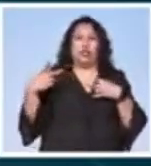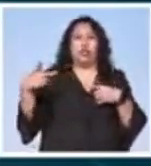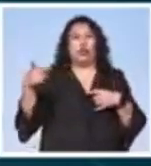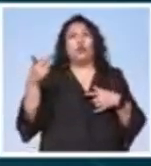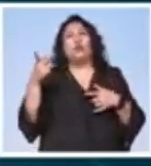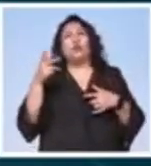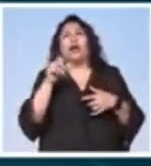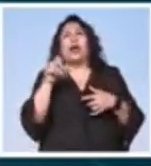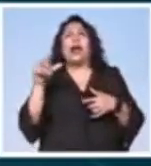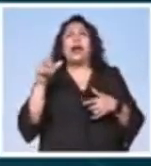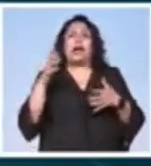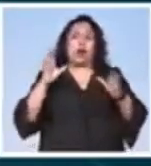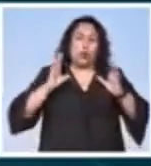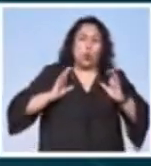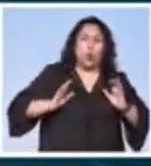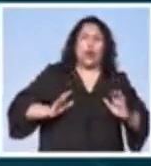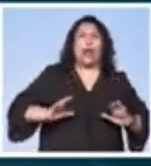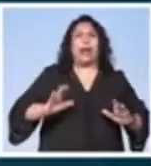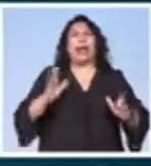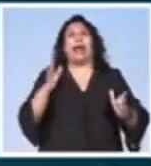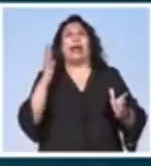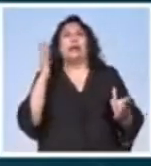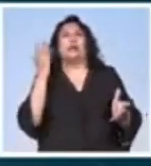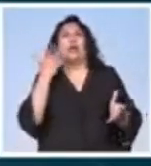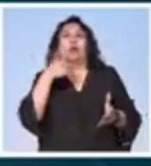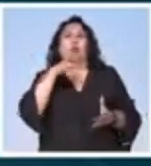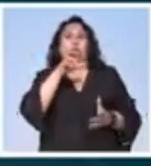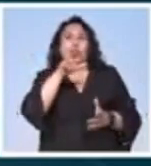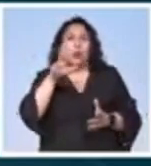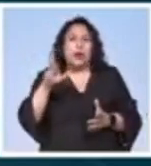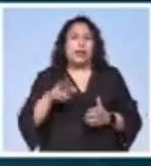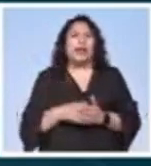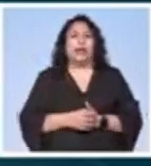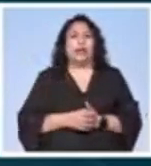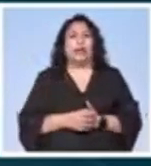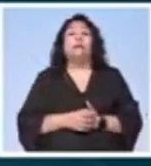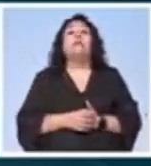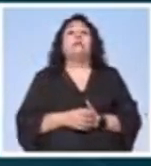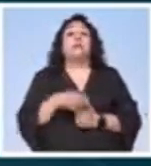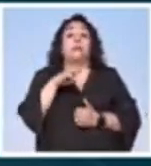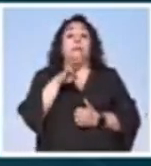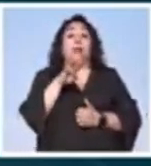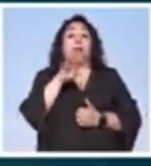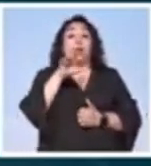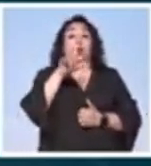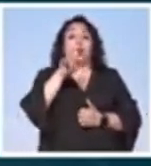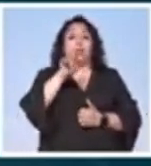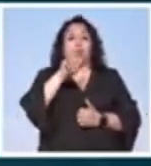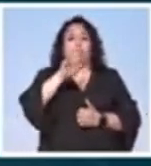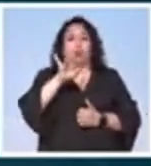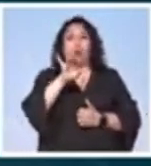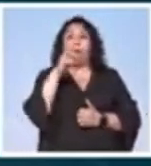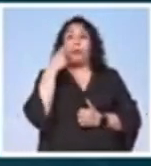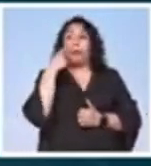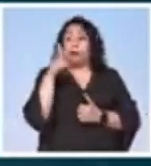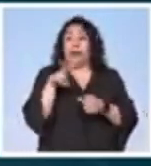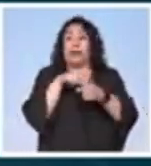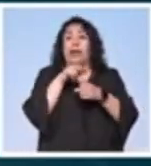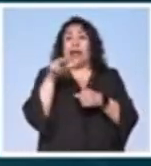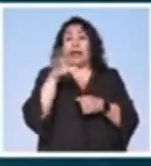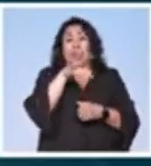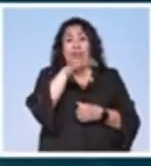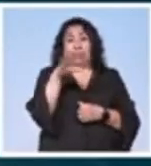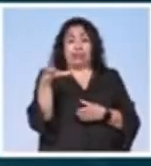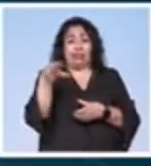de la sensualidad, del cuerpo, de esta visión queer. Manuel Trujillo destaca la naturaleza de la